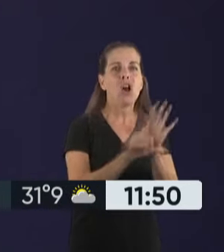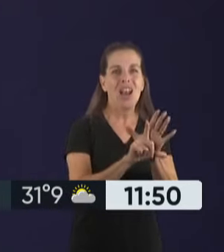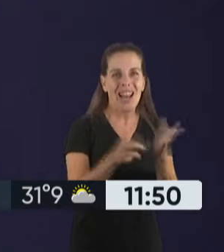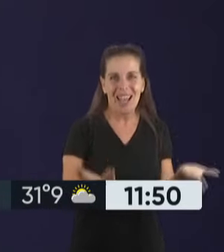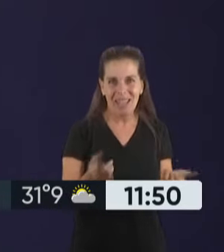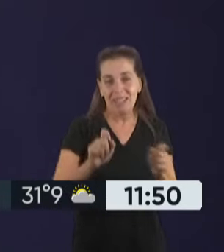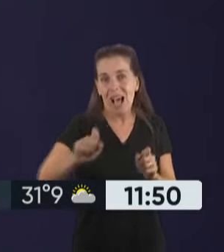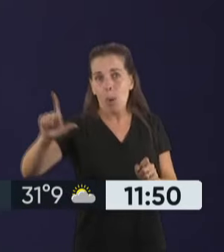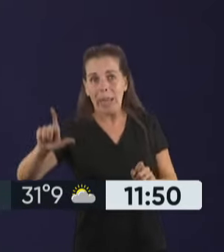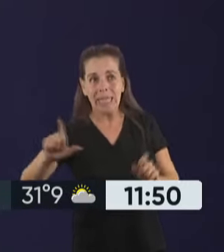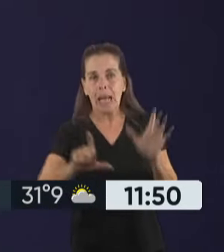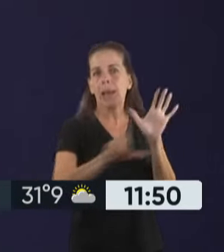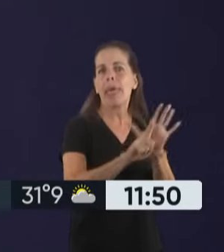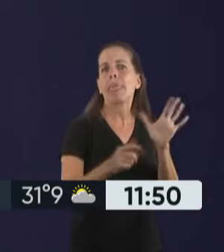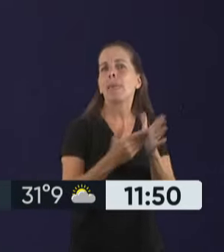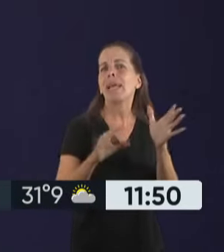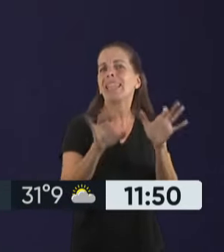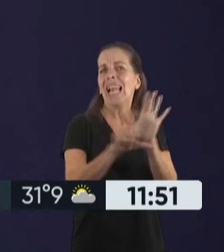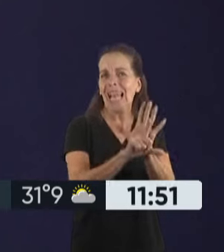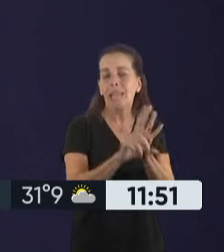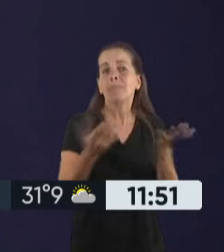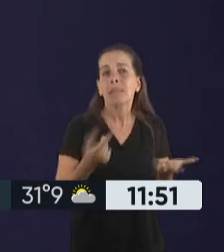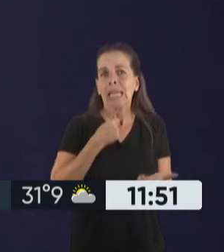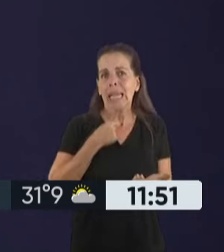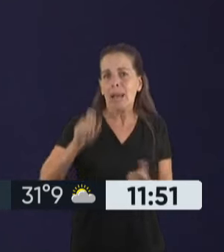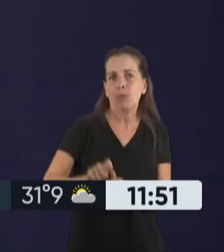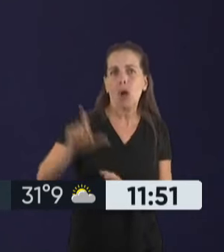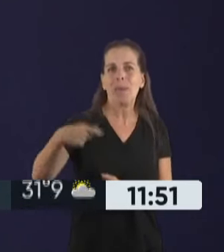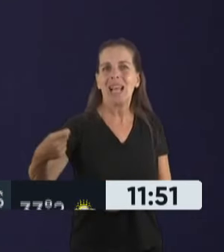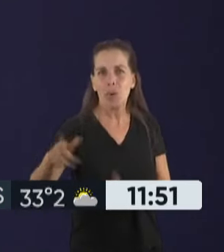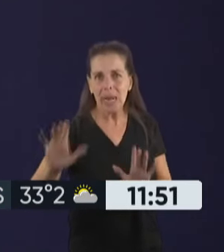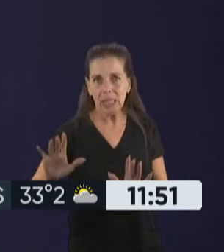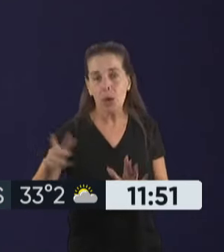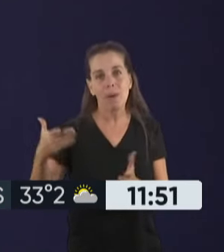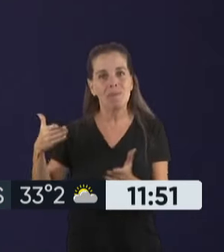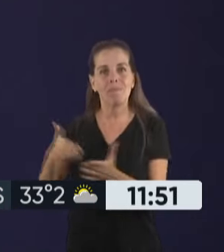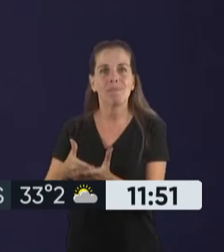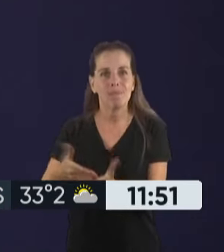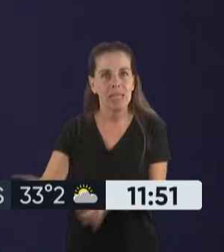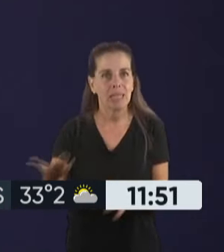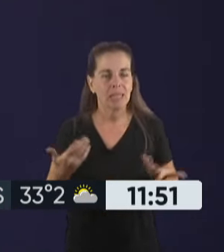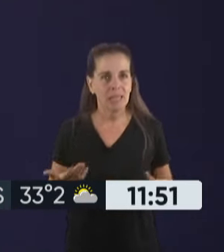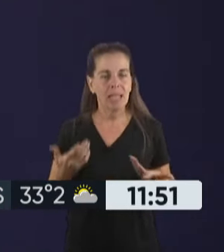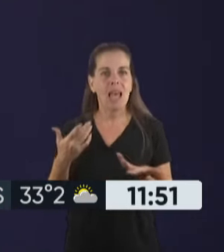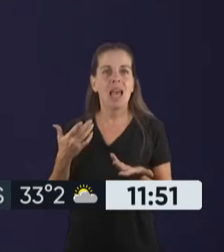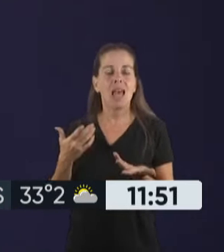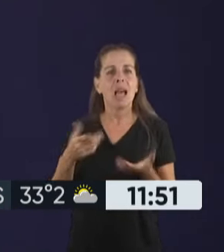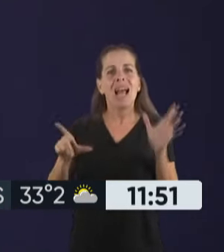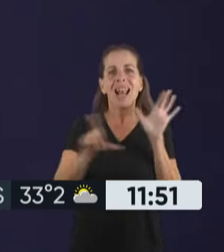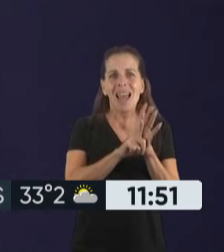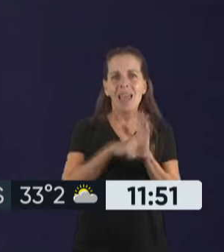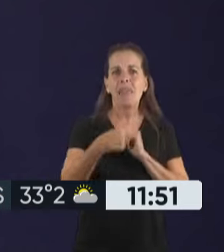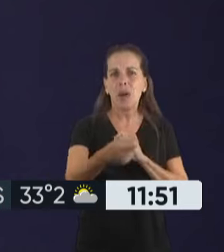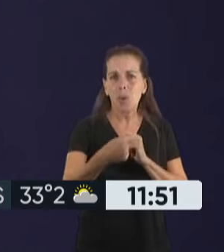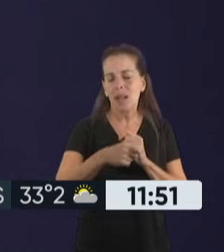no nos han dejado e y es ley tan mala que está horripilante la ley que de hecho